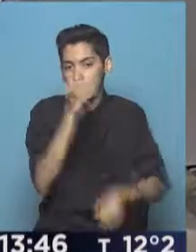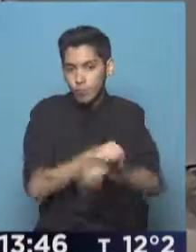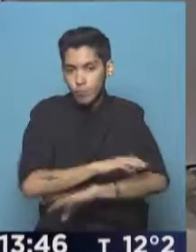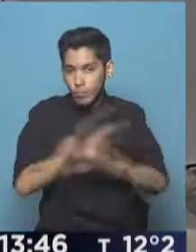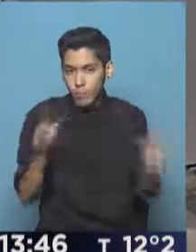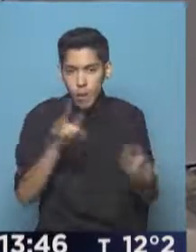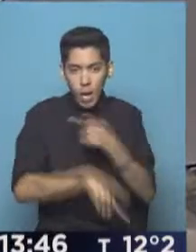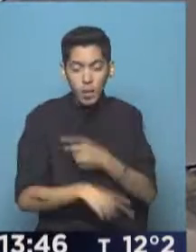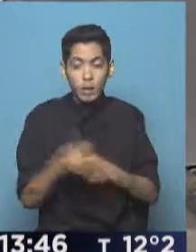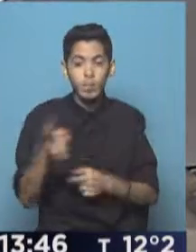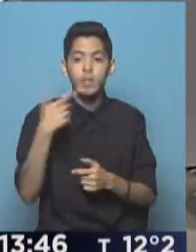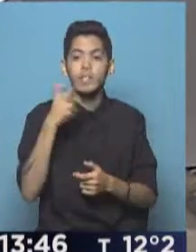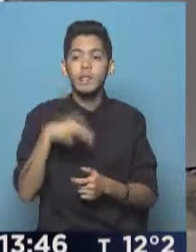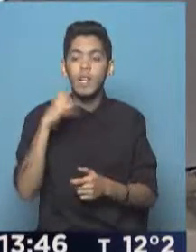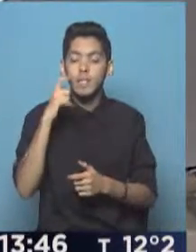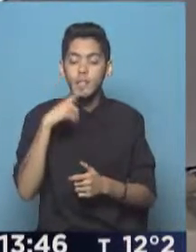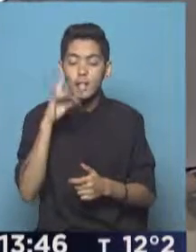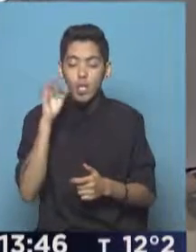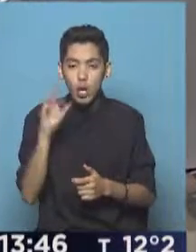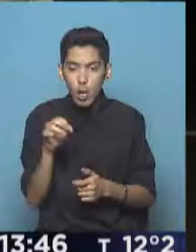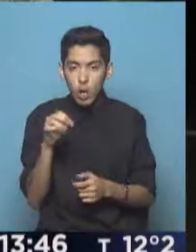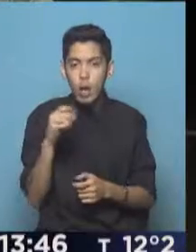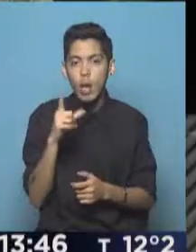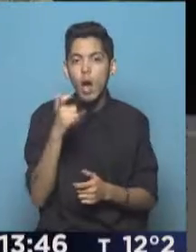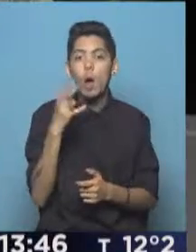a los tribunales de San Isidro. Volvemos, Laura Mayocchi, nos escuchás, adelante.